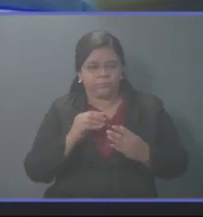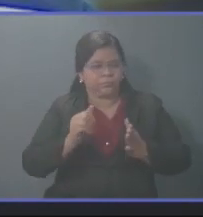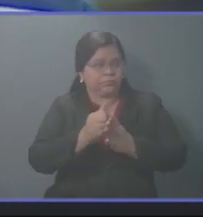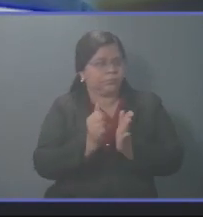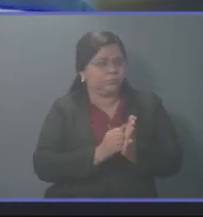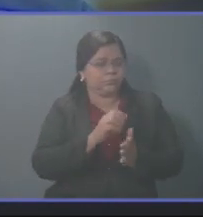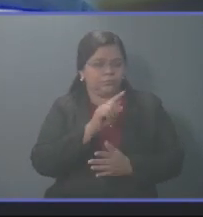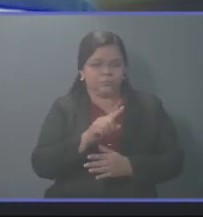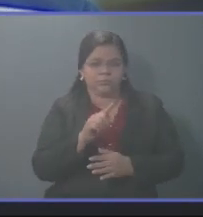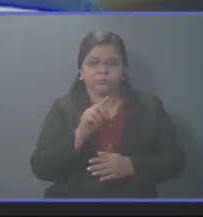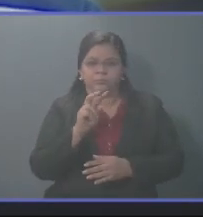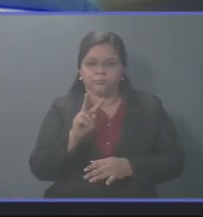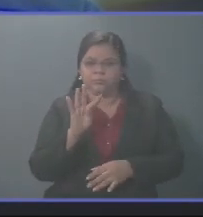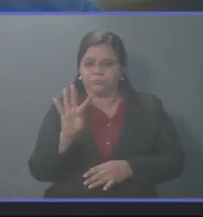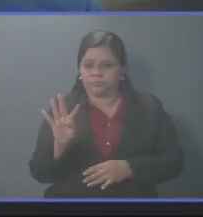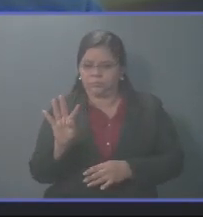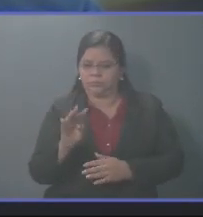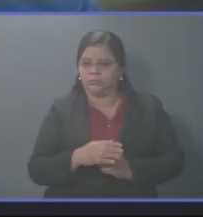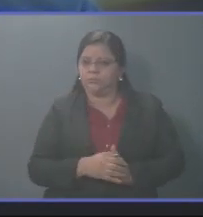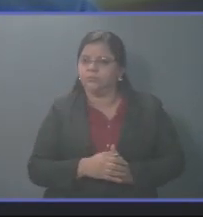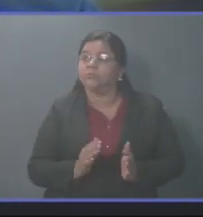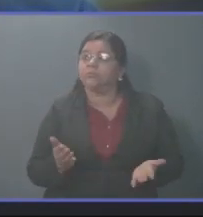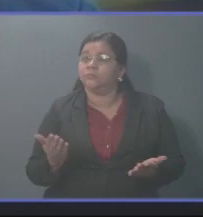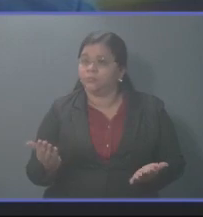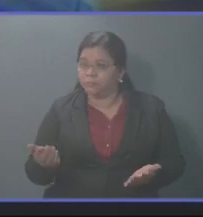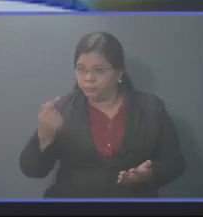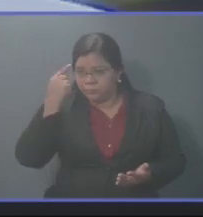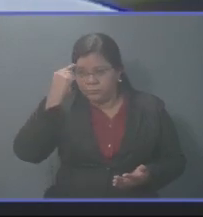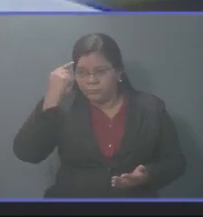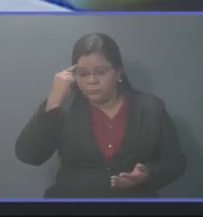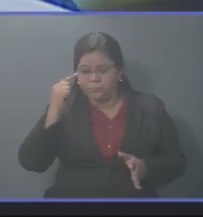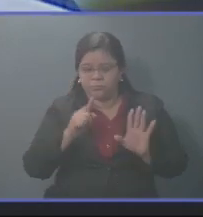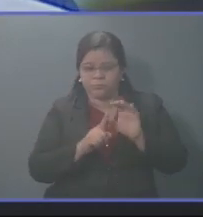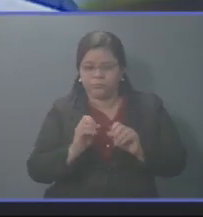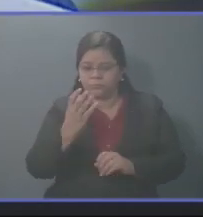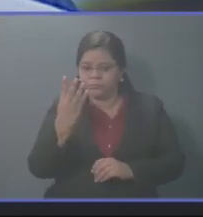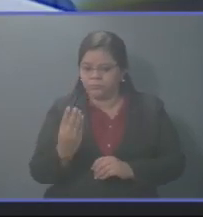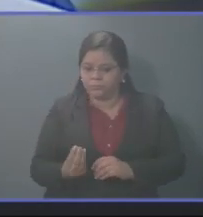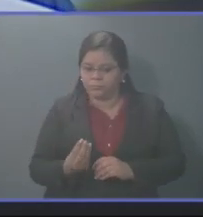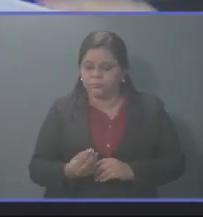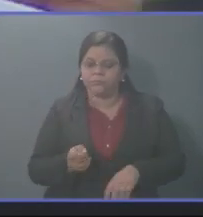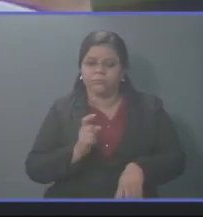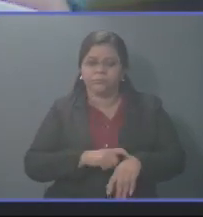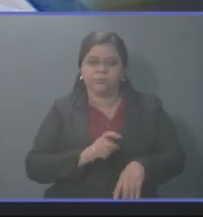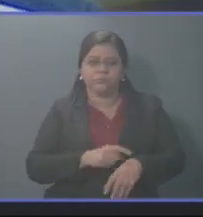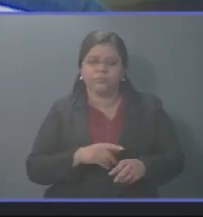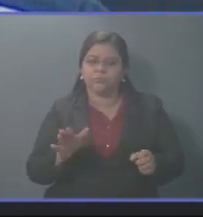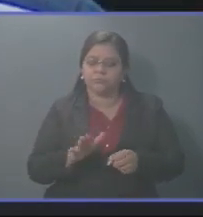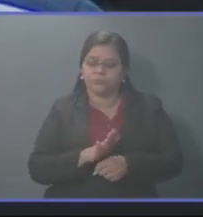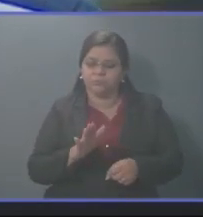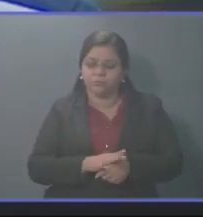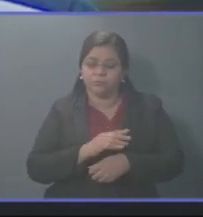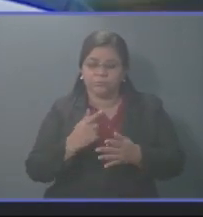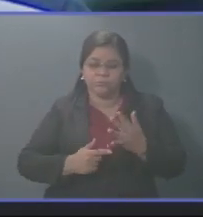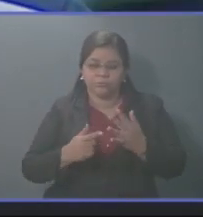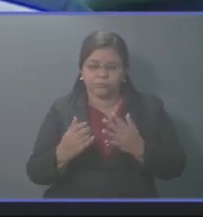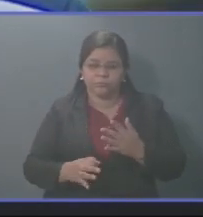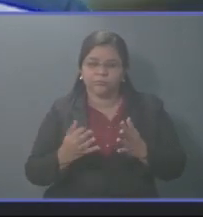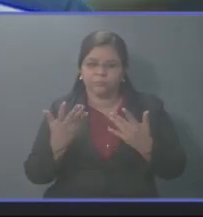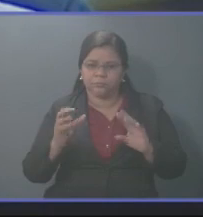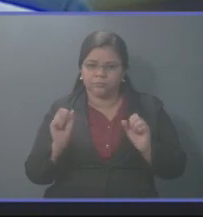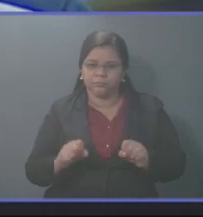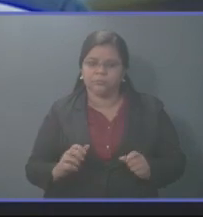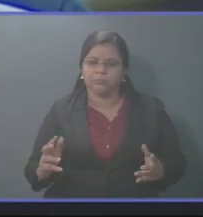artículo 124, ya que se considera que el plazo de 60 días es el tiempo adecuado, ya que esta ley se debe de